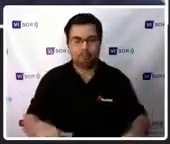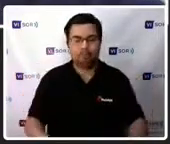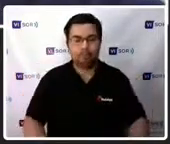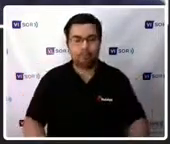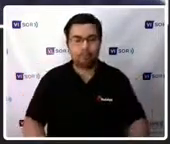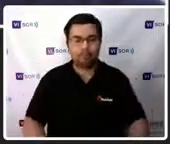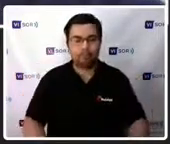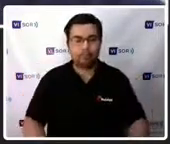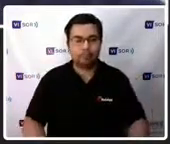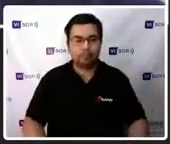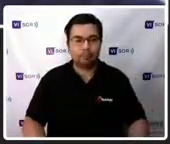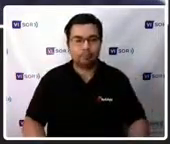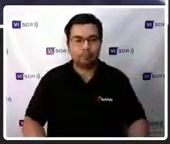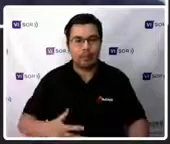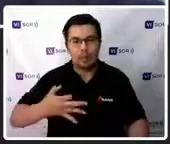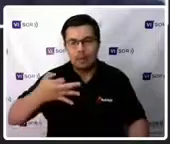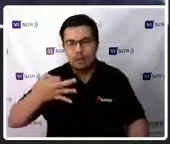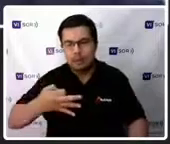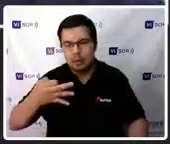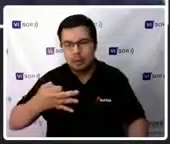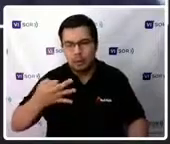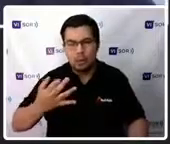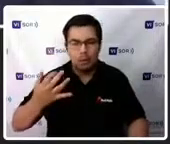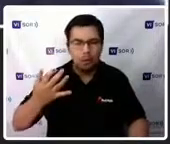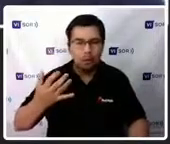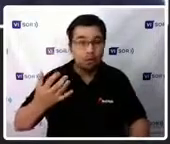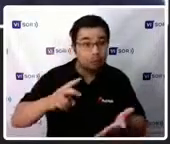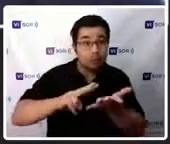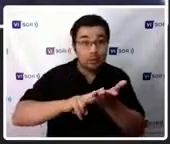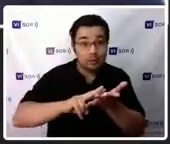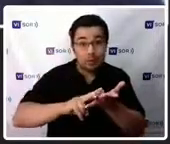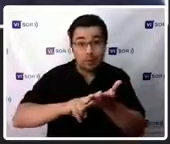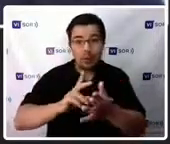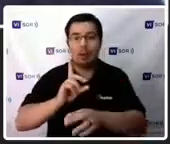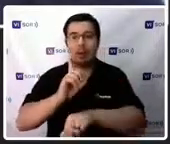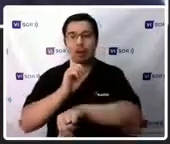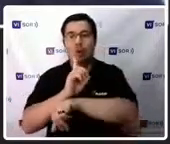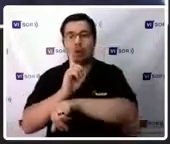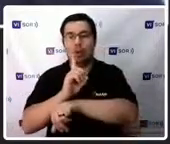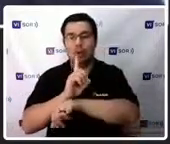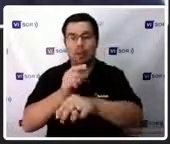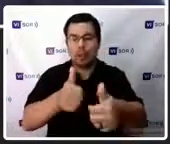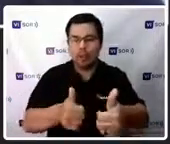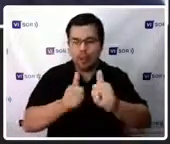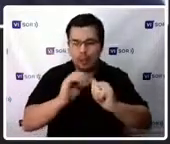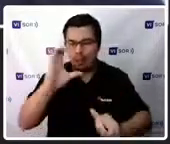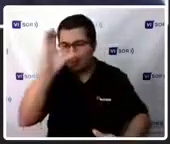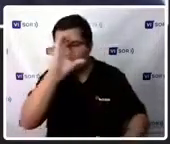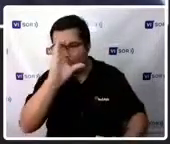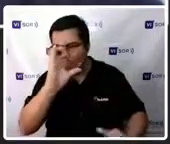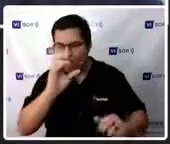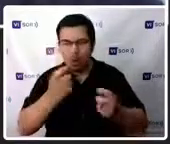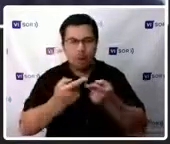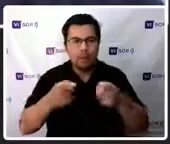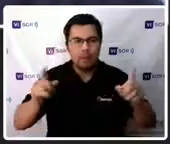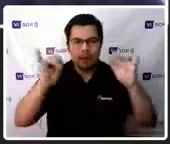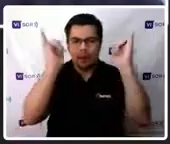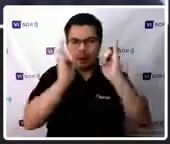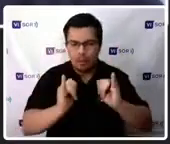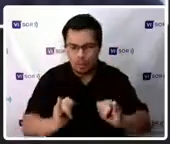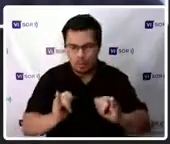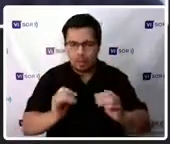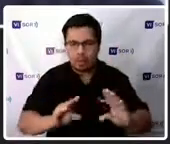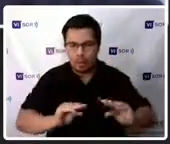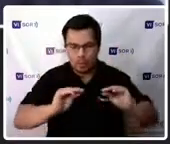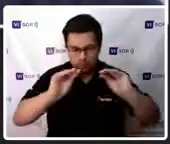Y seguro, ¿no es cierto?, que siempre los docentes están desafiados a, ¿no es cierto?, a buscar distintas formas de poder traspasarle este conocimiento, estas